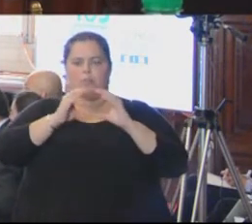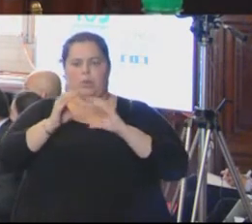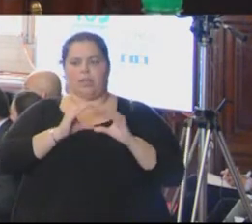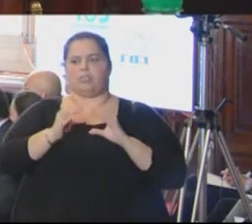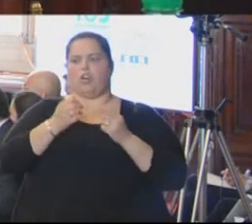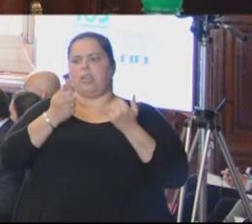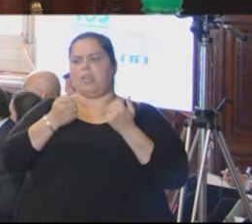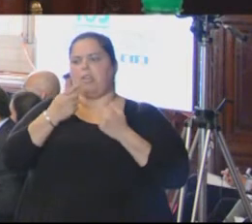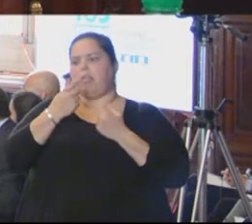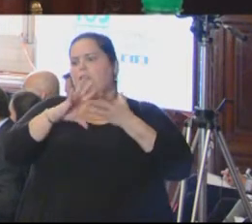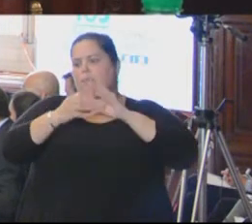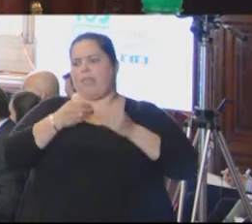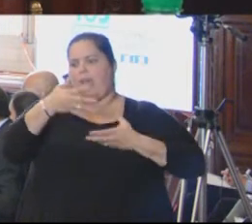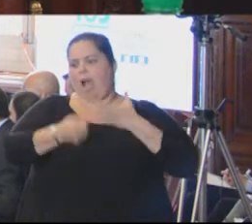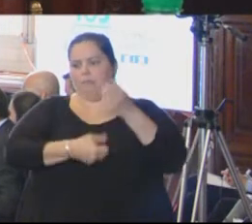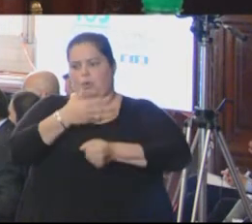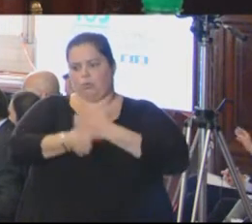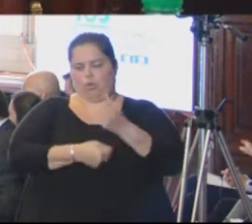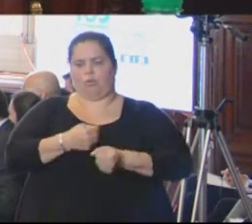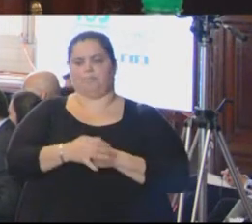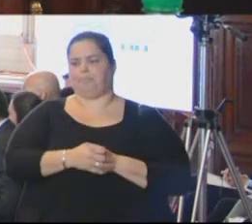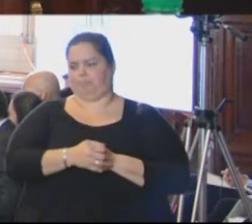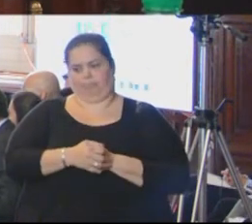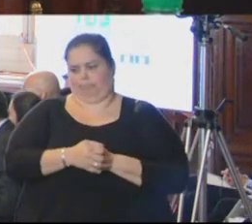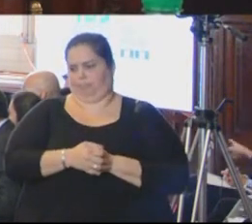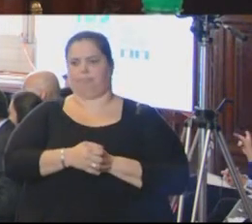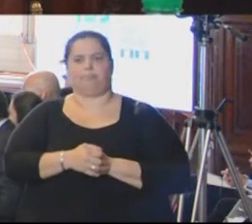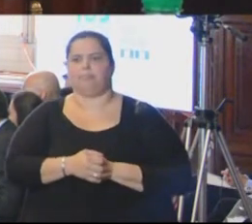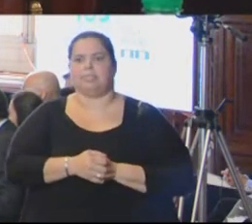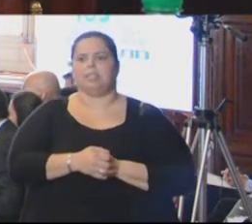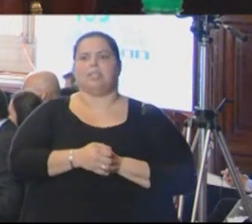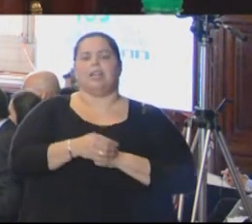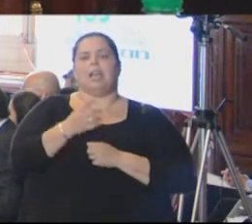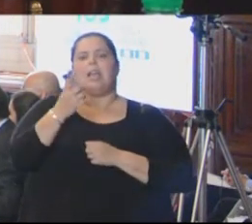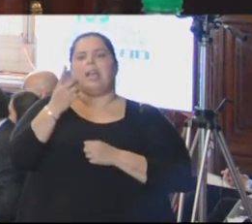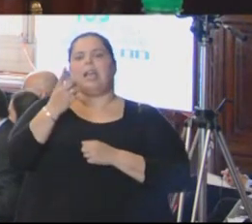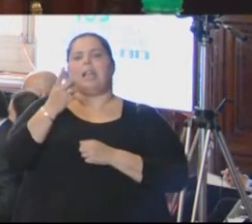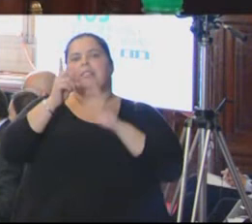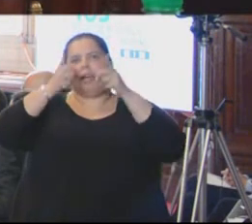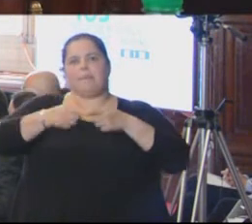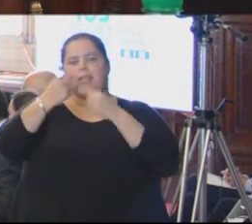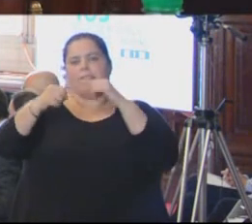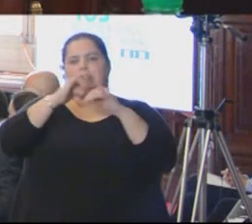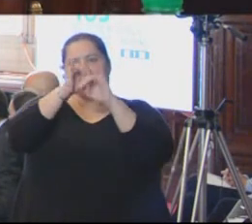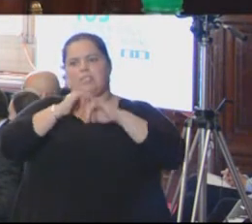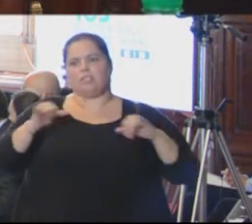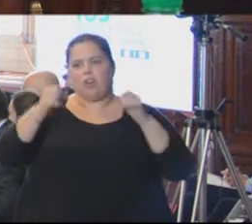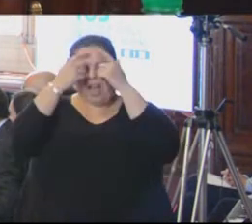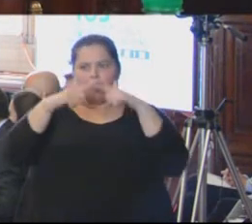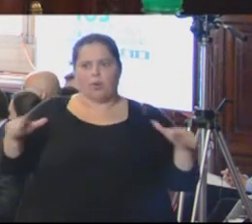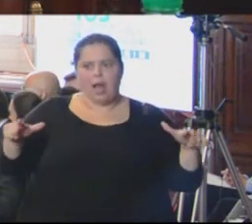apoyo. Igualmente, para las y los defensores de derechos humanos que se encuentran en zonas geográficas rurales, especialmente para comunidades